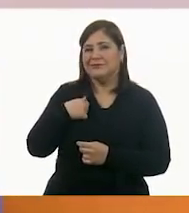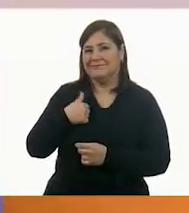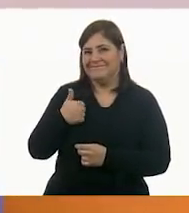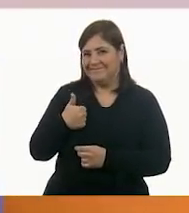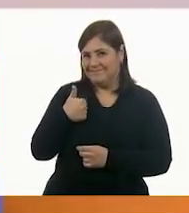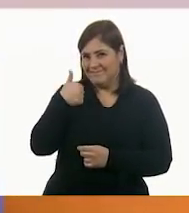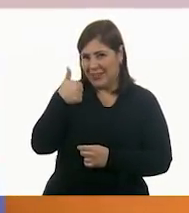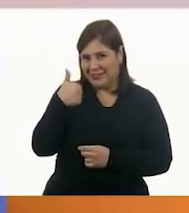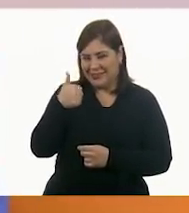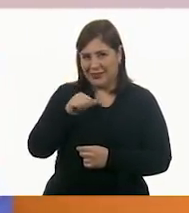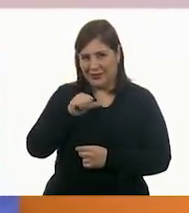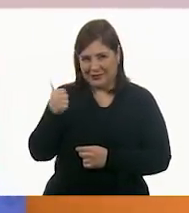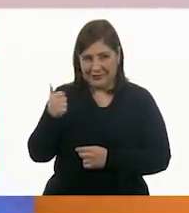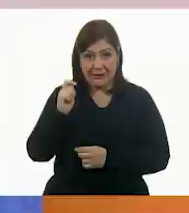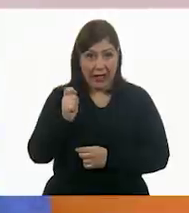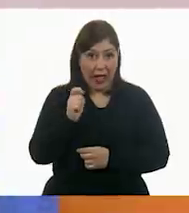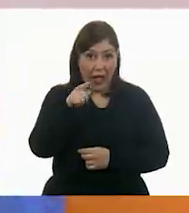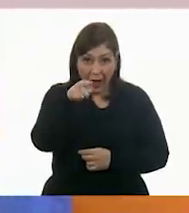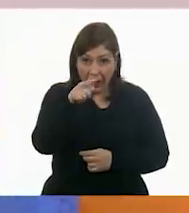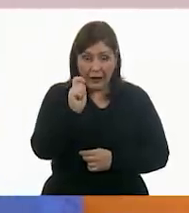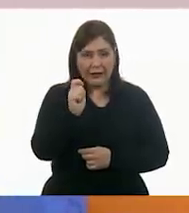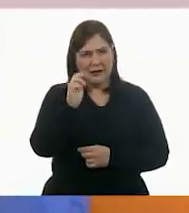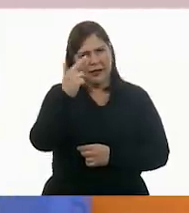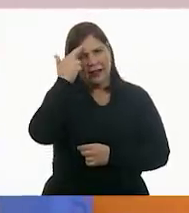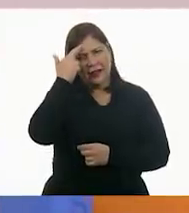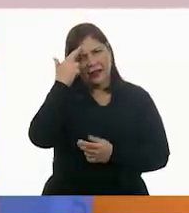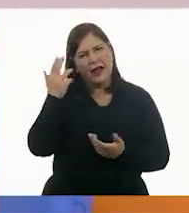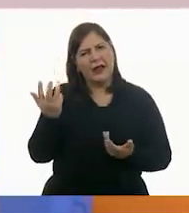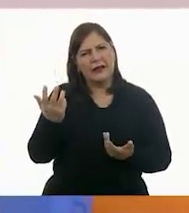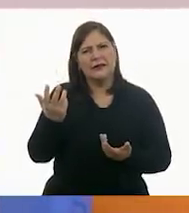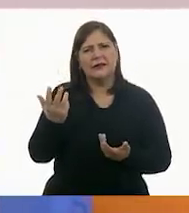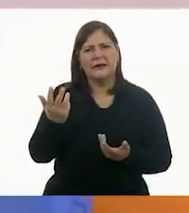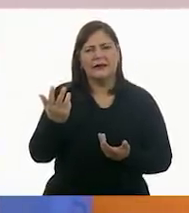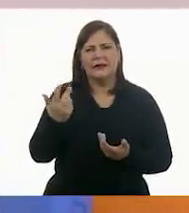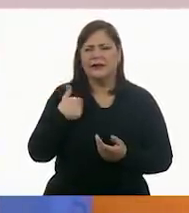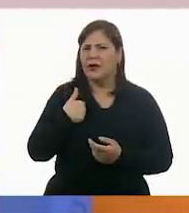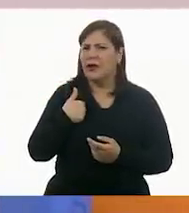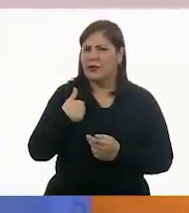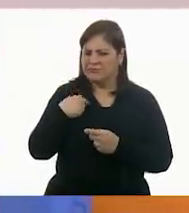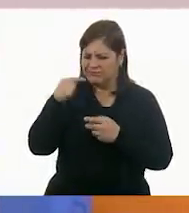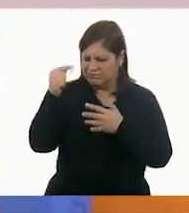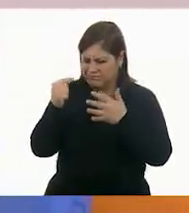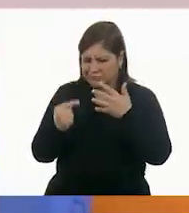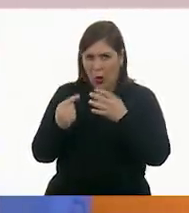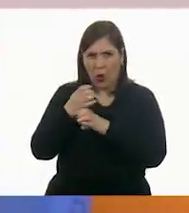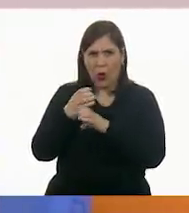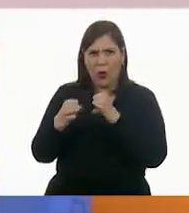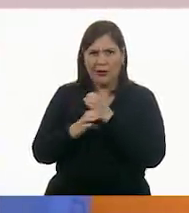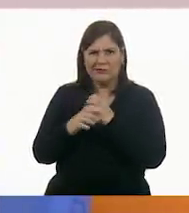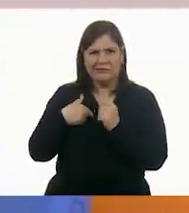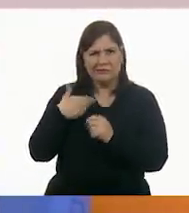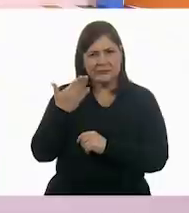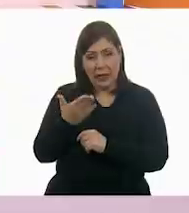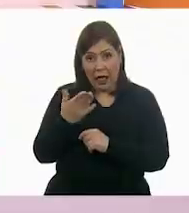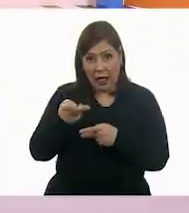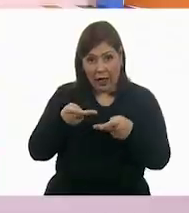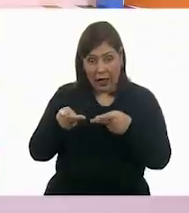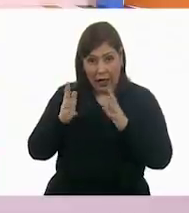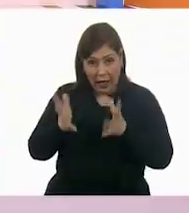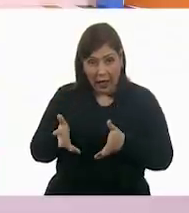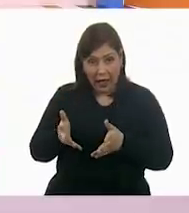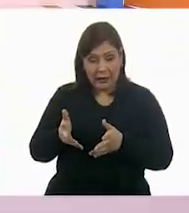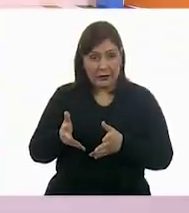Muy bien. Oye, ¿y te acuerdas que te pedí un material? ¿Ya lo preparaste? ¿Verdad? Y si no